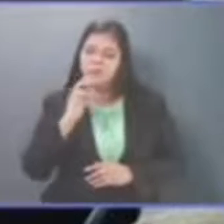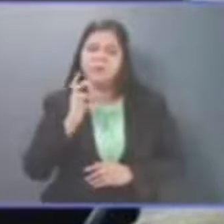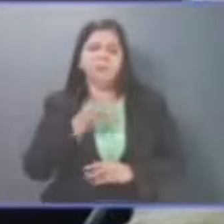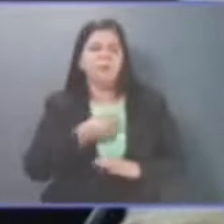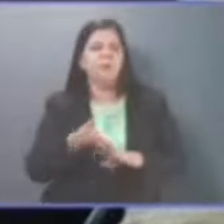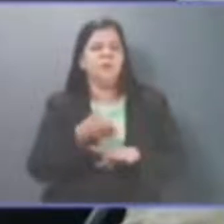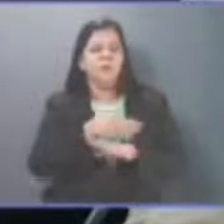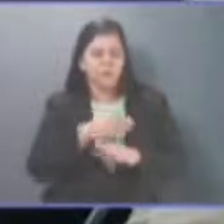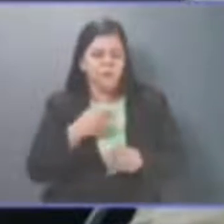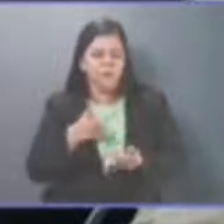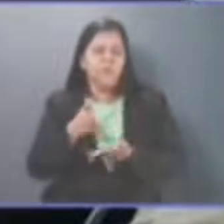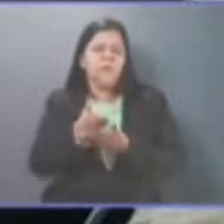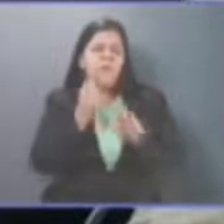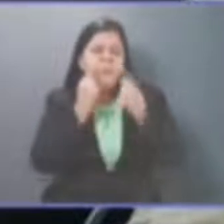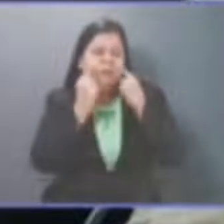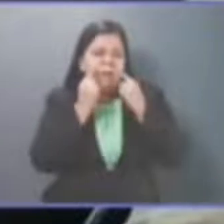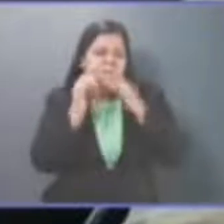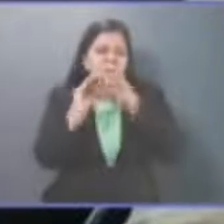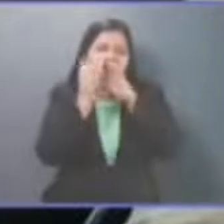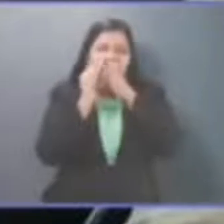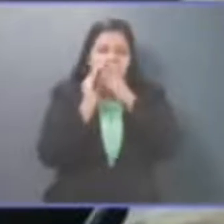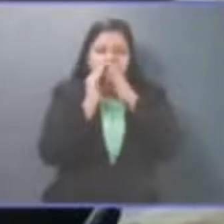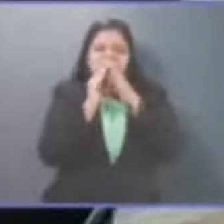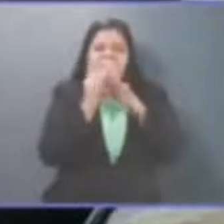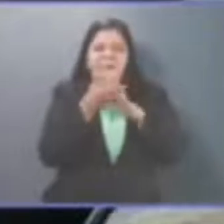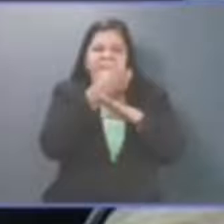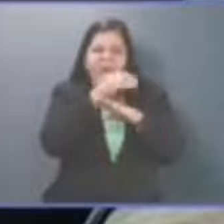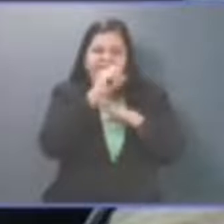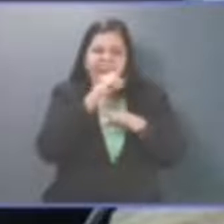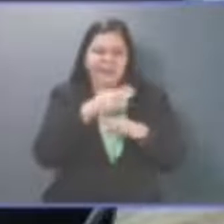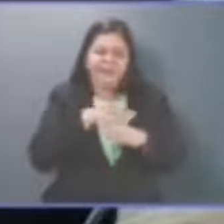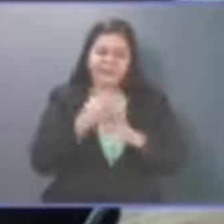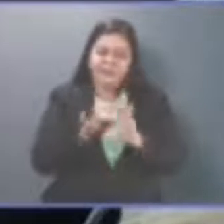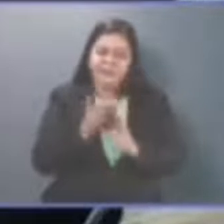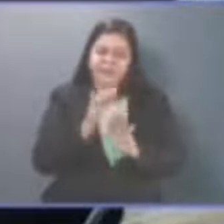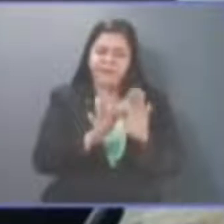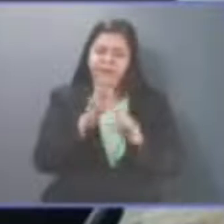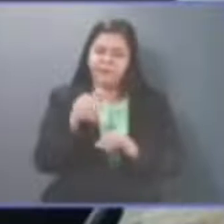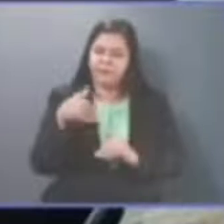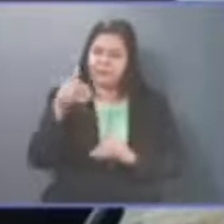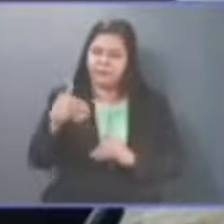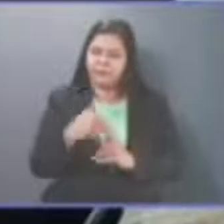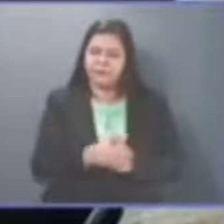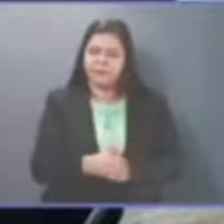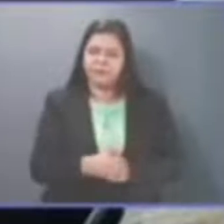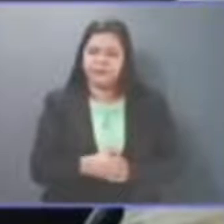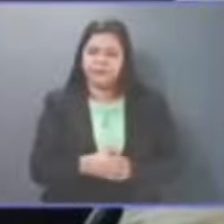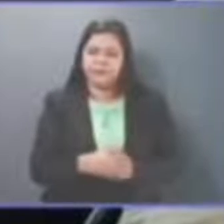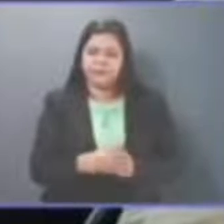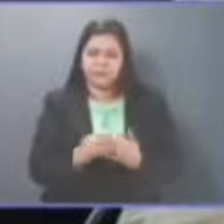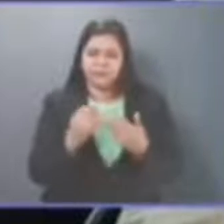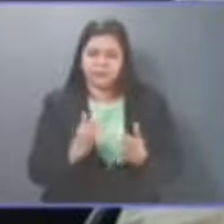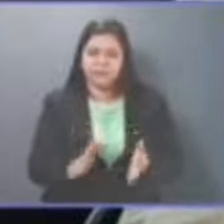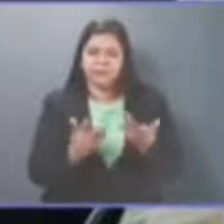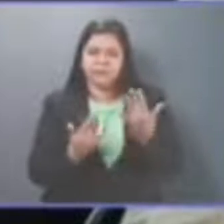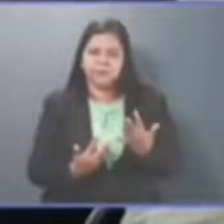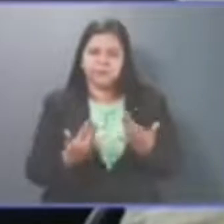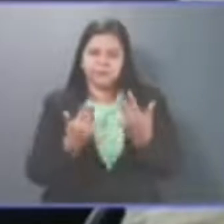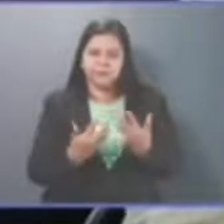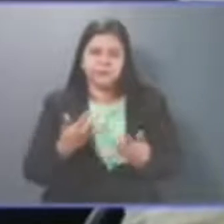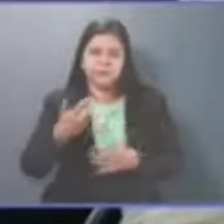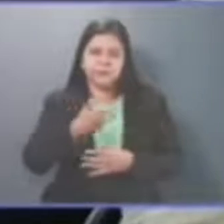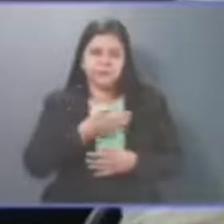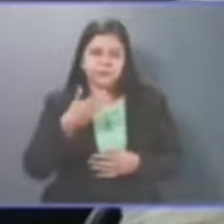recorrido, visitamos esa comunidad que tenían más de 15 años de estar esperando que